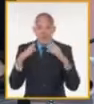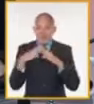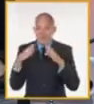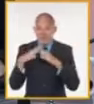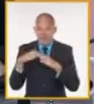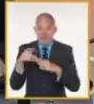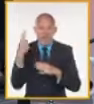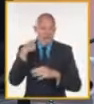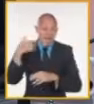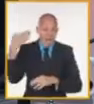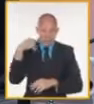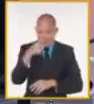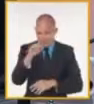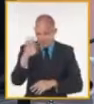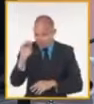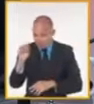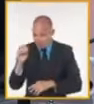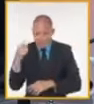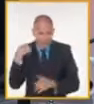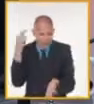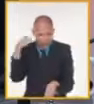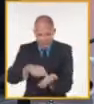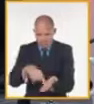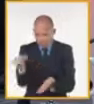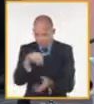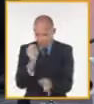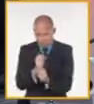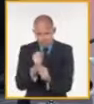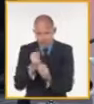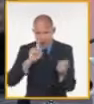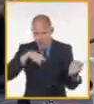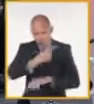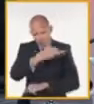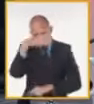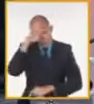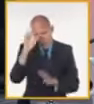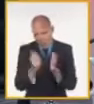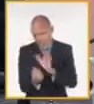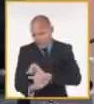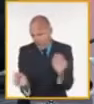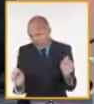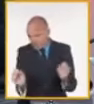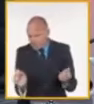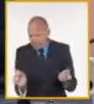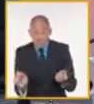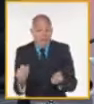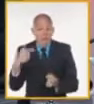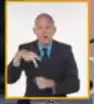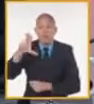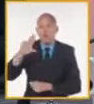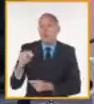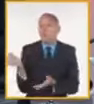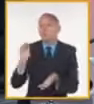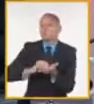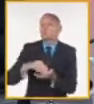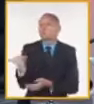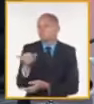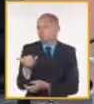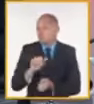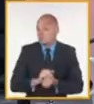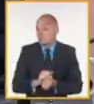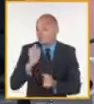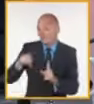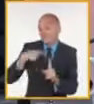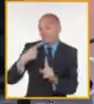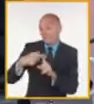actores de actos terroristas en estos tiempos otros nuevos se han sumado y a ello además pues se complementa ahora